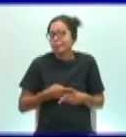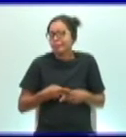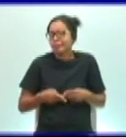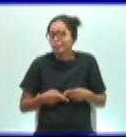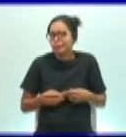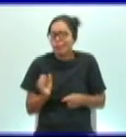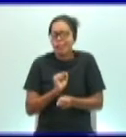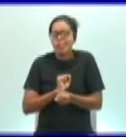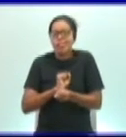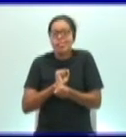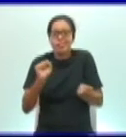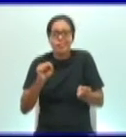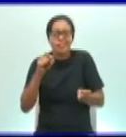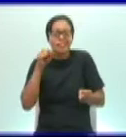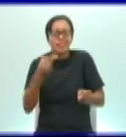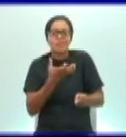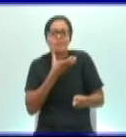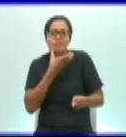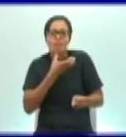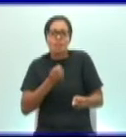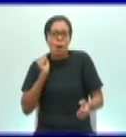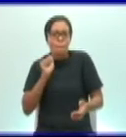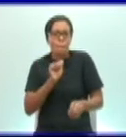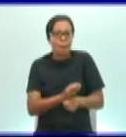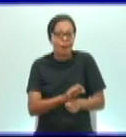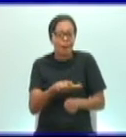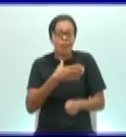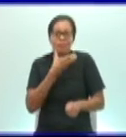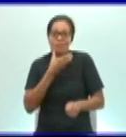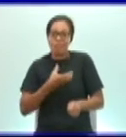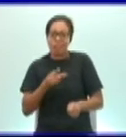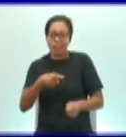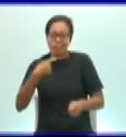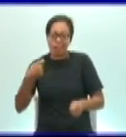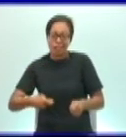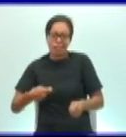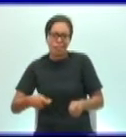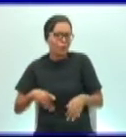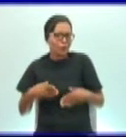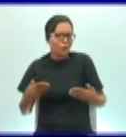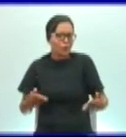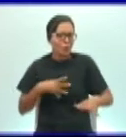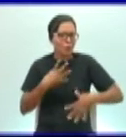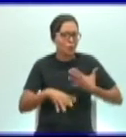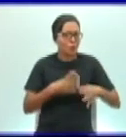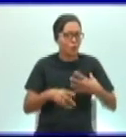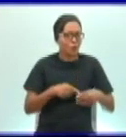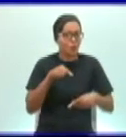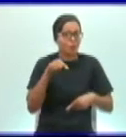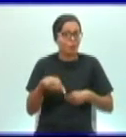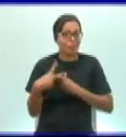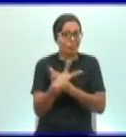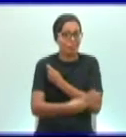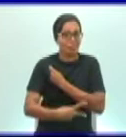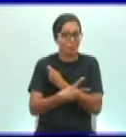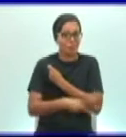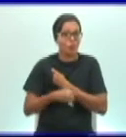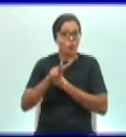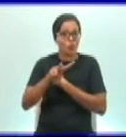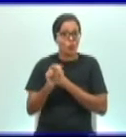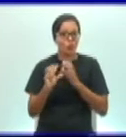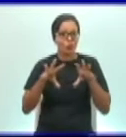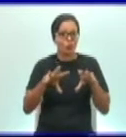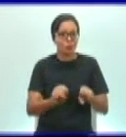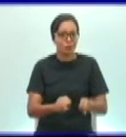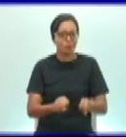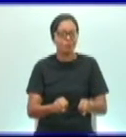él está proponiendo, y como lo que está condenando son los problemas de la República neocolonial y cómo solucionarlo, la historia va a justificar ese